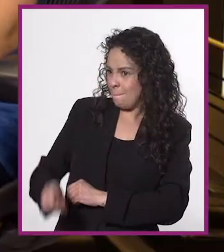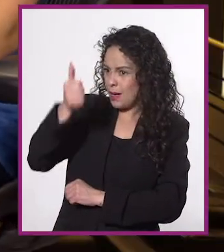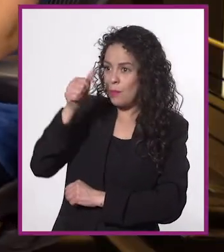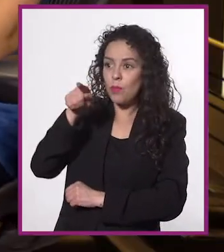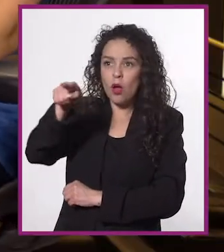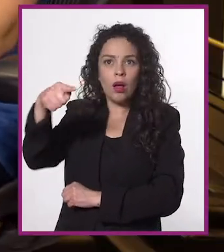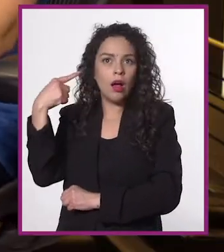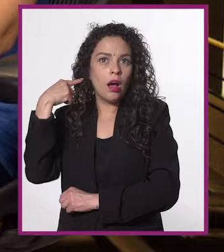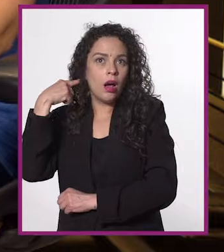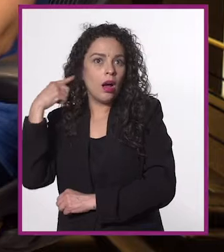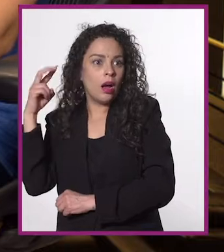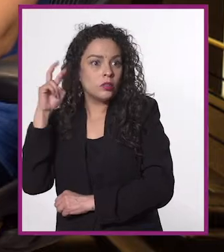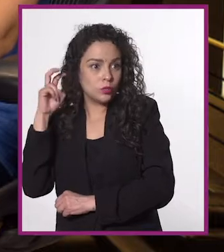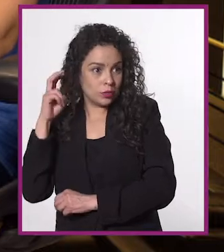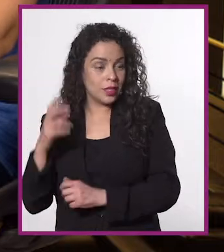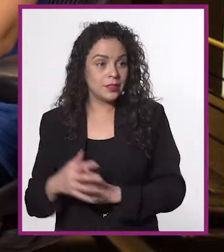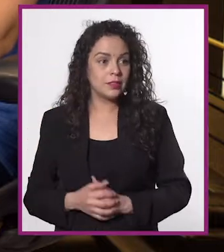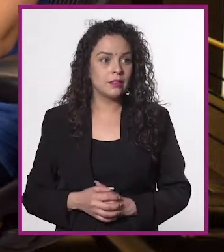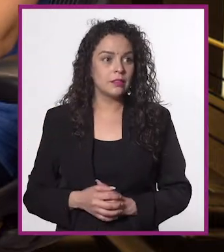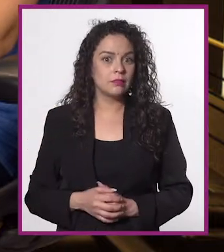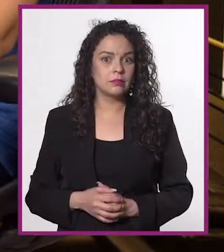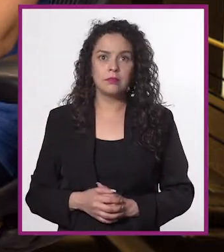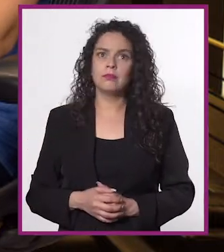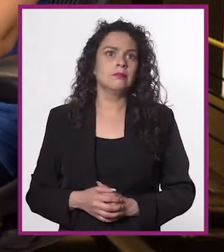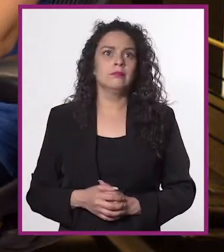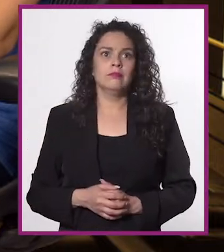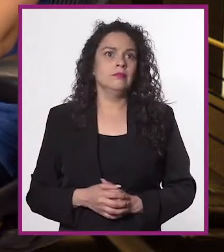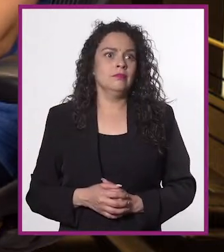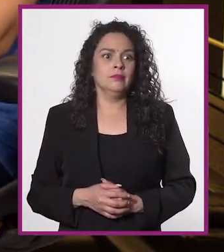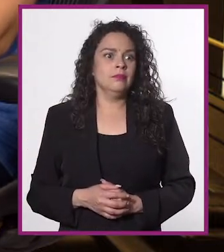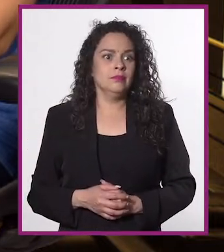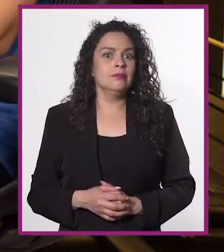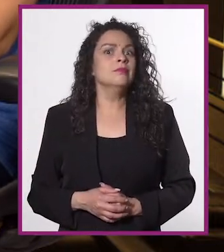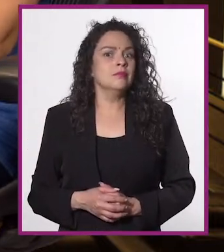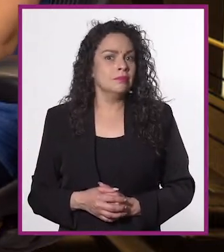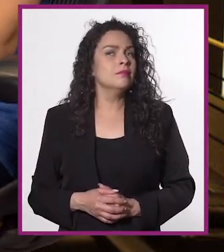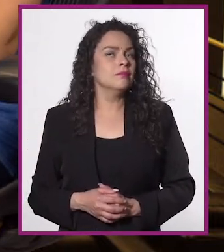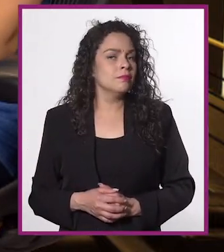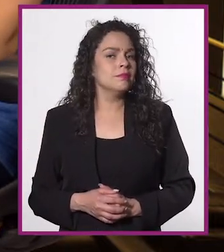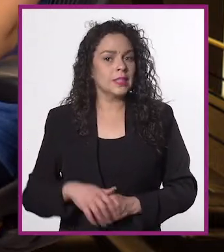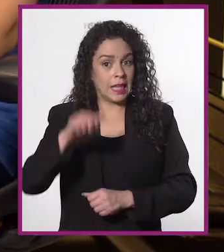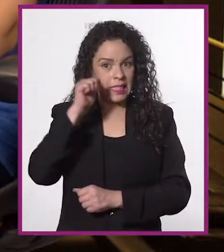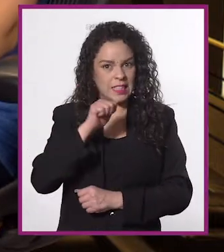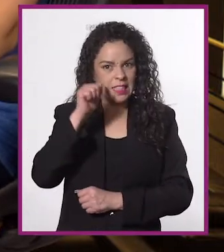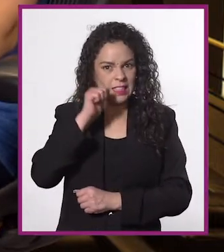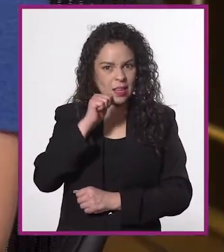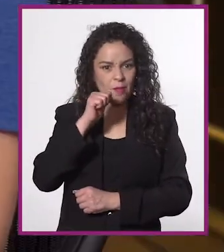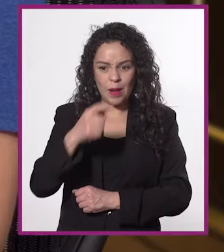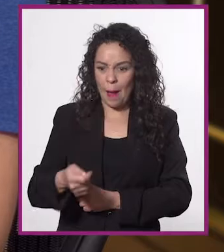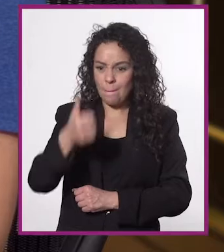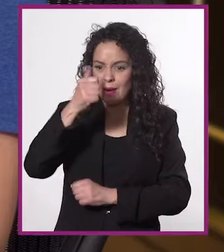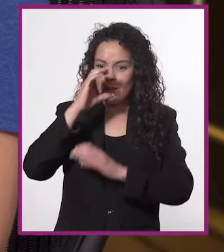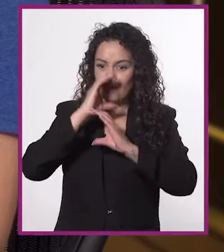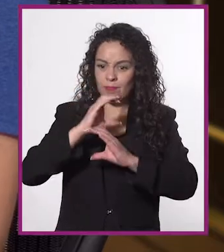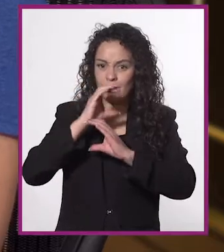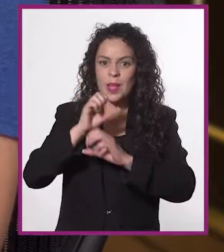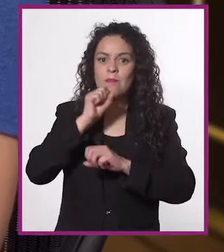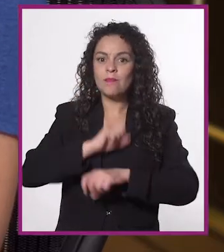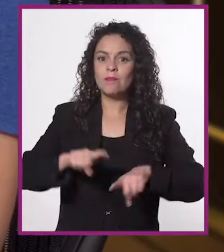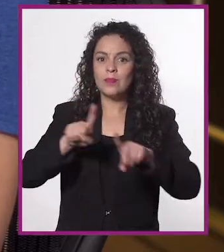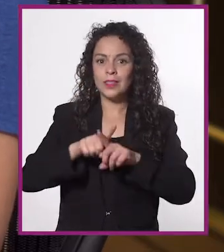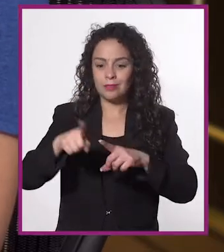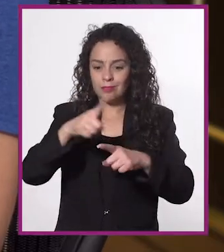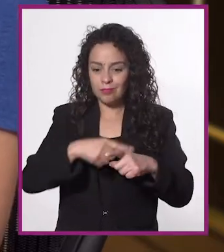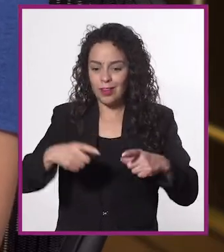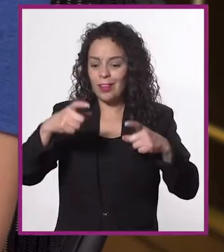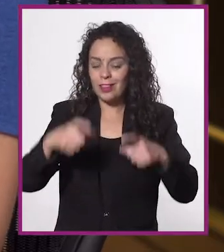¿Te acuerdas la primera vez que la escuchaste? Ay, si no inventes. Siempre ponías la primera canción